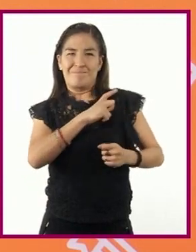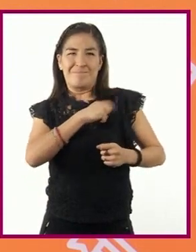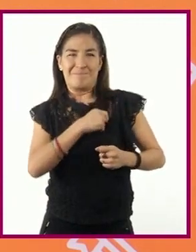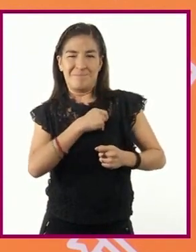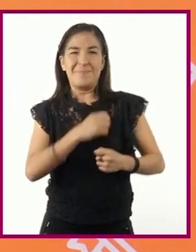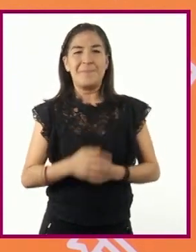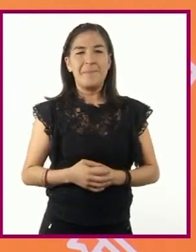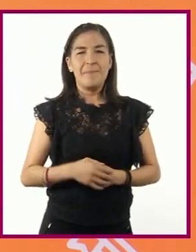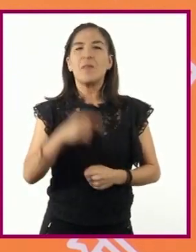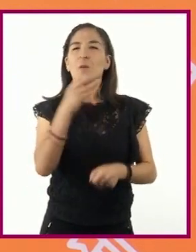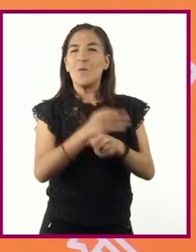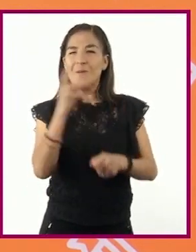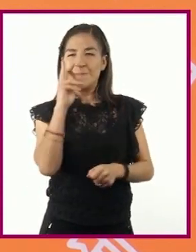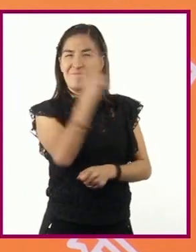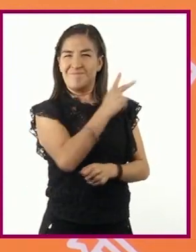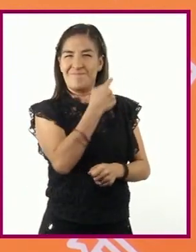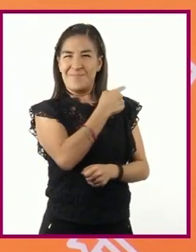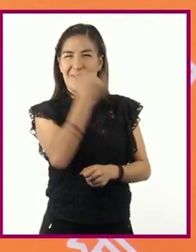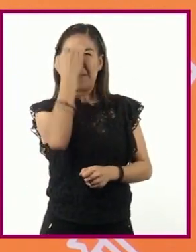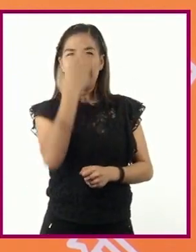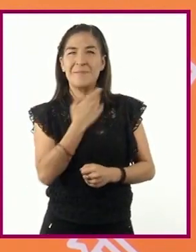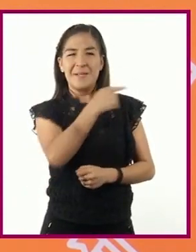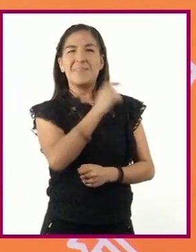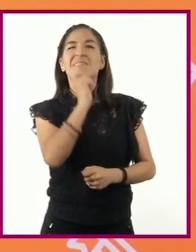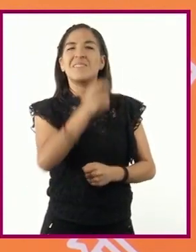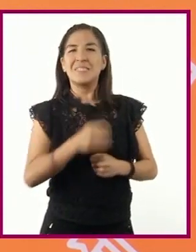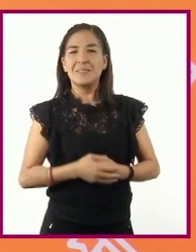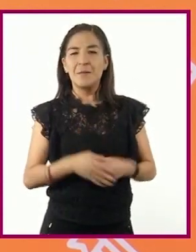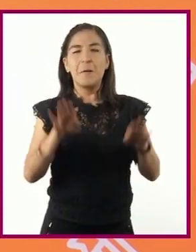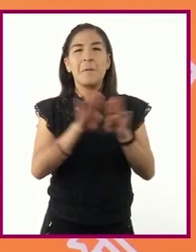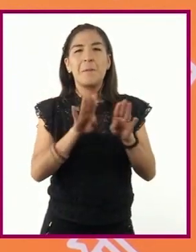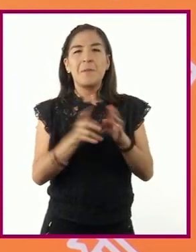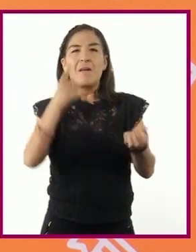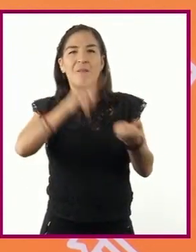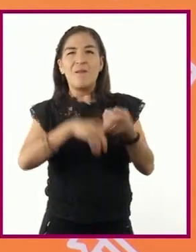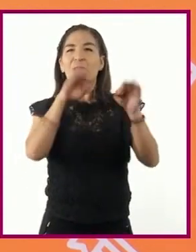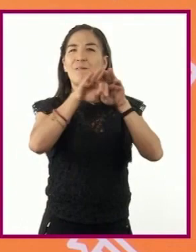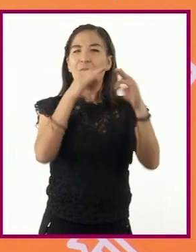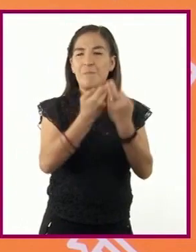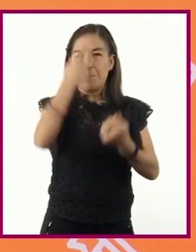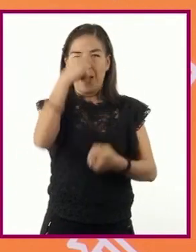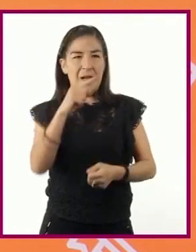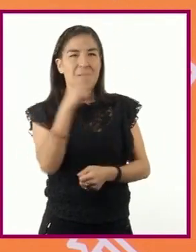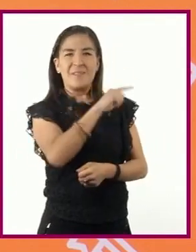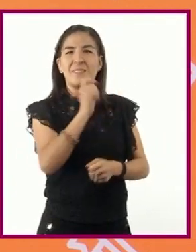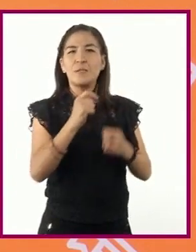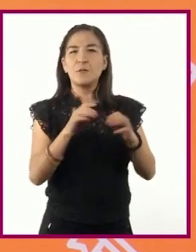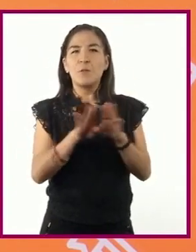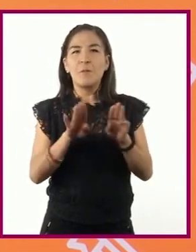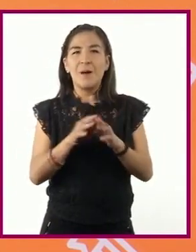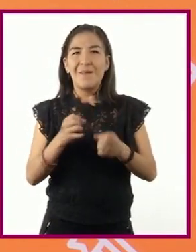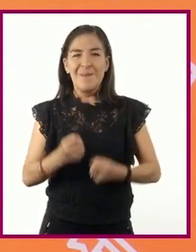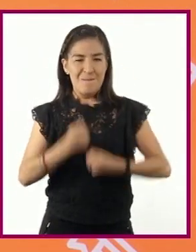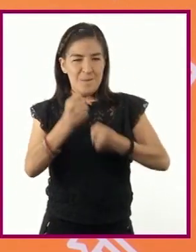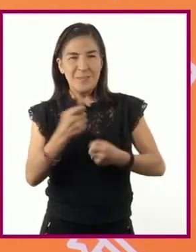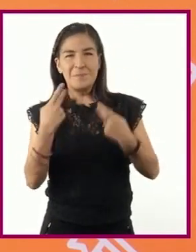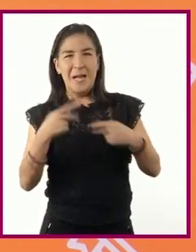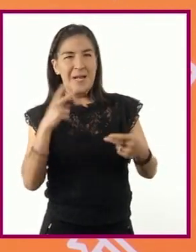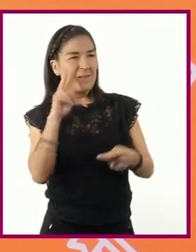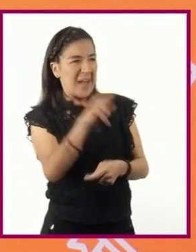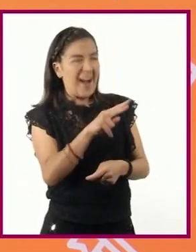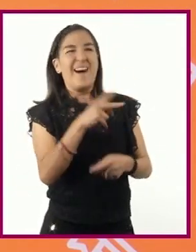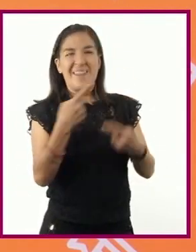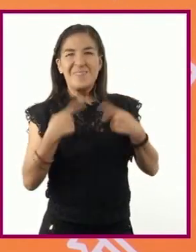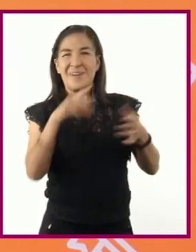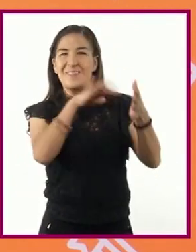Si observamos con atención esta imagen, se vale de las dimensiones y las formas para dar fuerza o impactar al lector. ¿Y